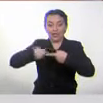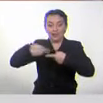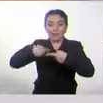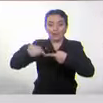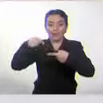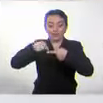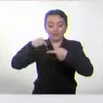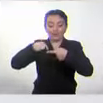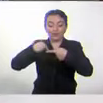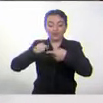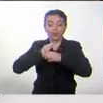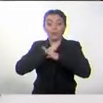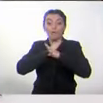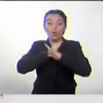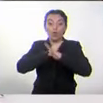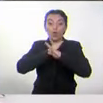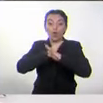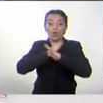vayan a quemar.